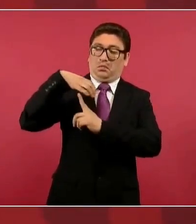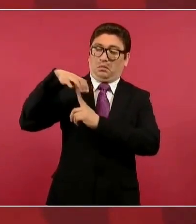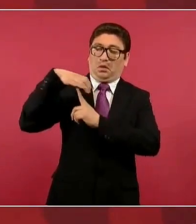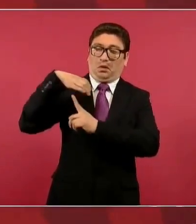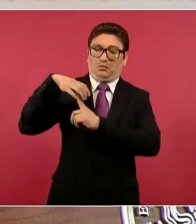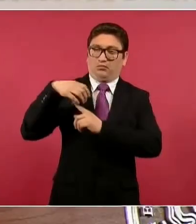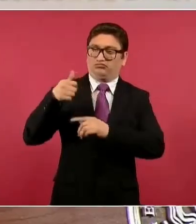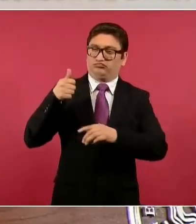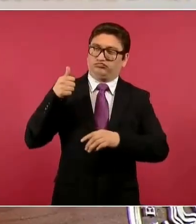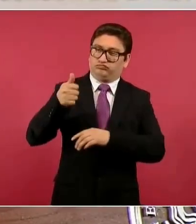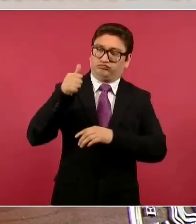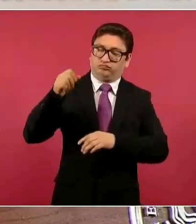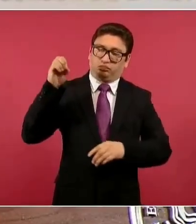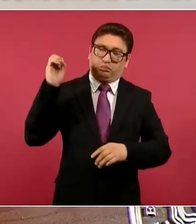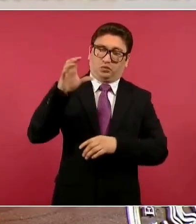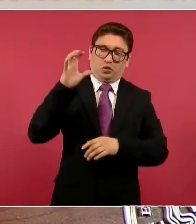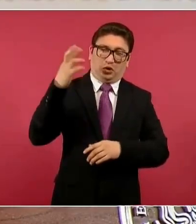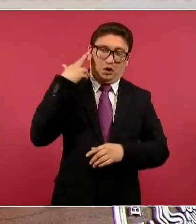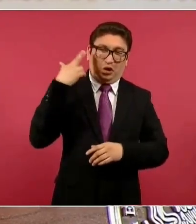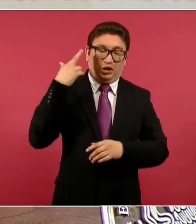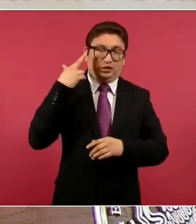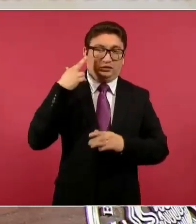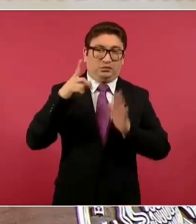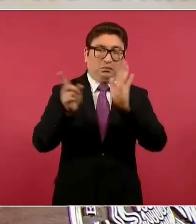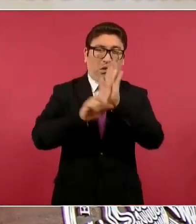están robando en un banco